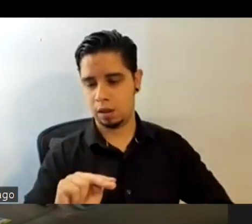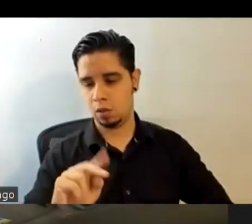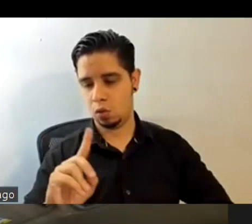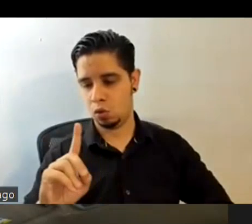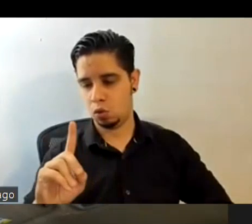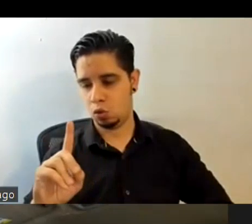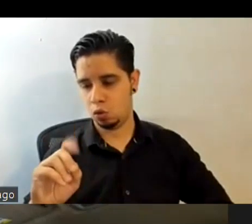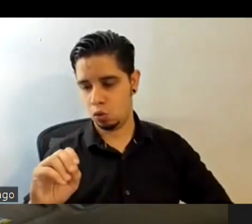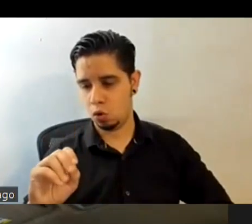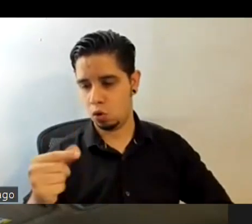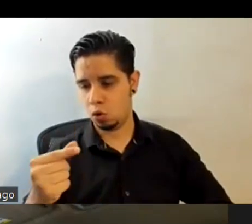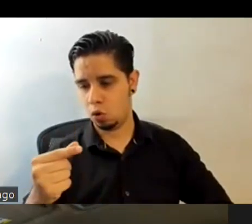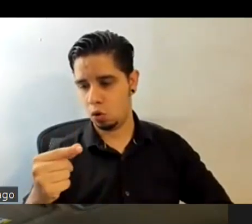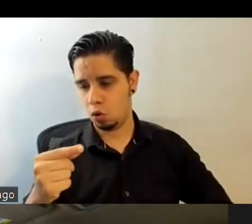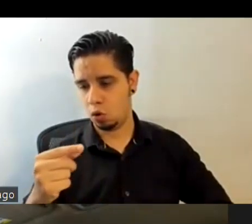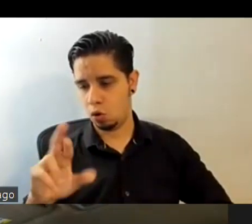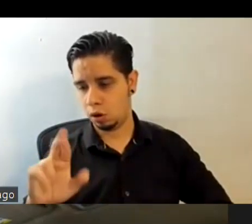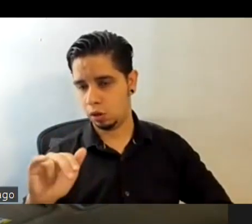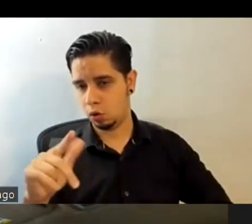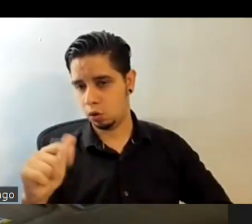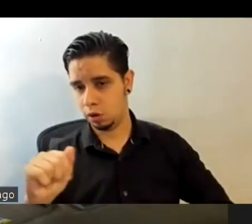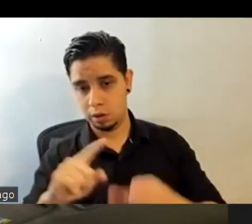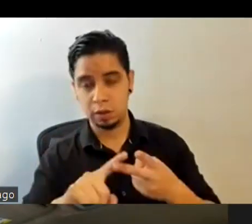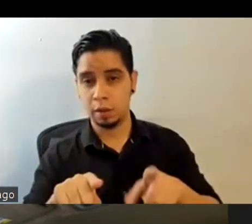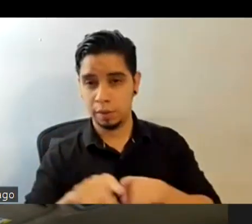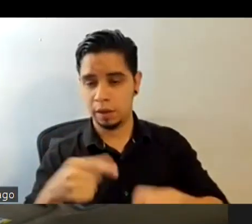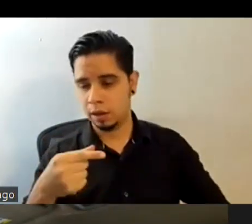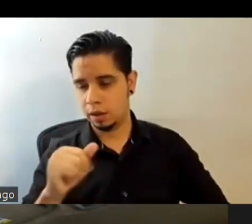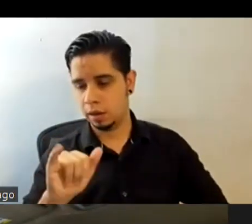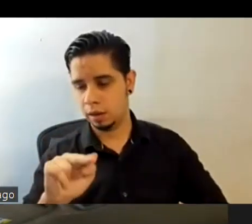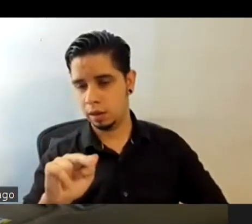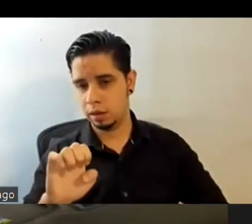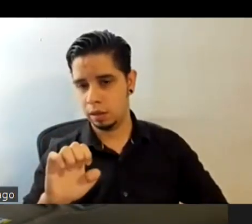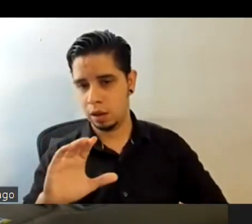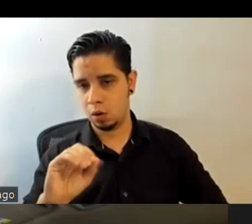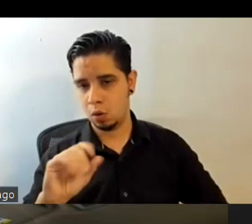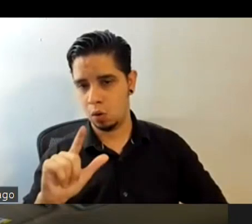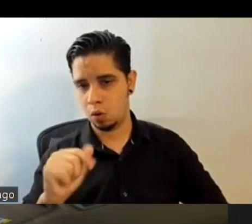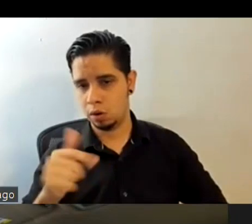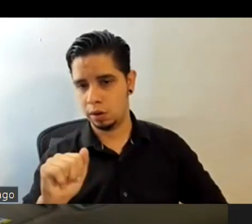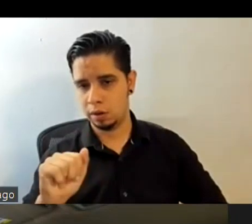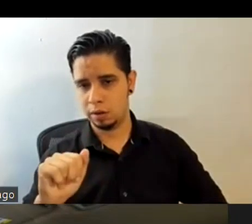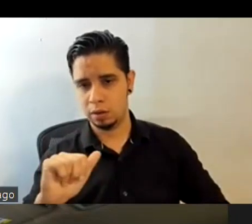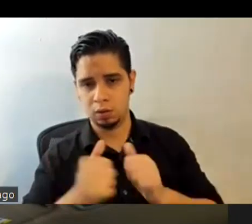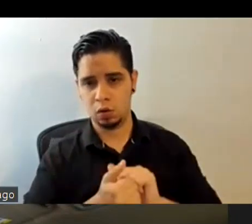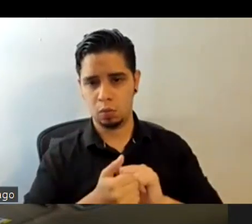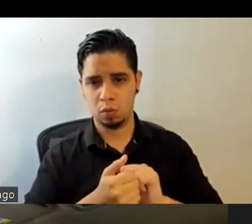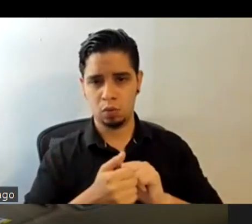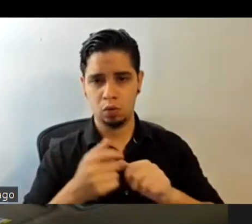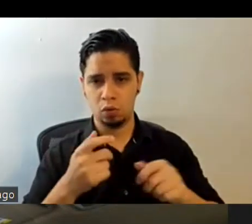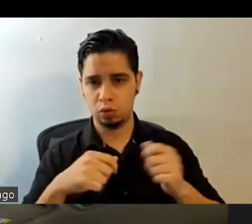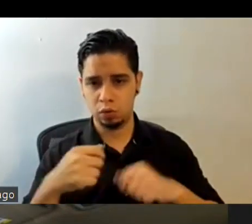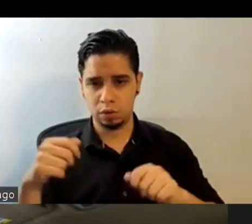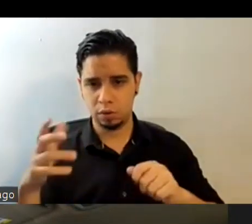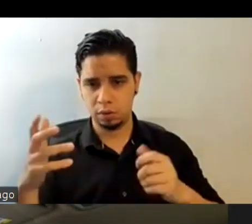gustaba también la ginecología, pero cuando roté en ginecología, pues ahí como que me cansé un poquito de